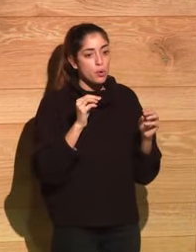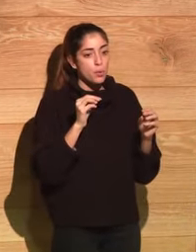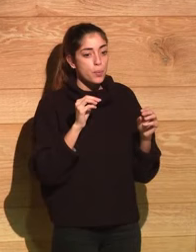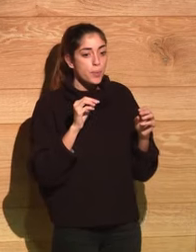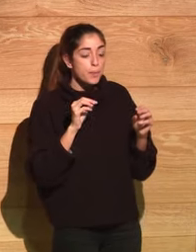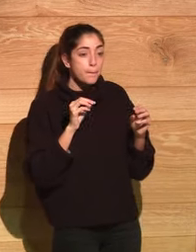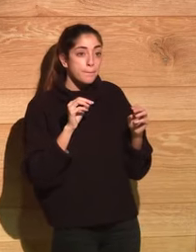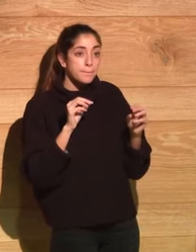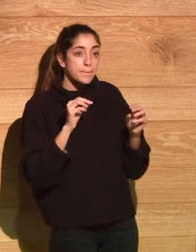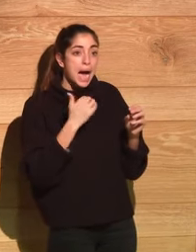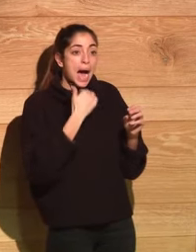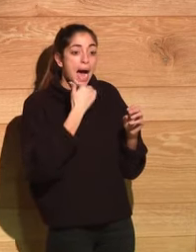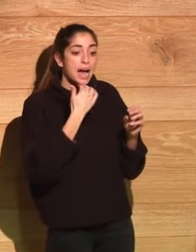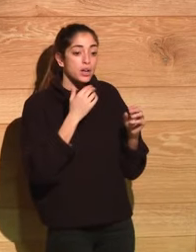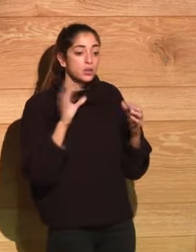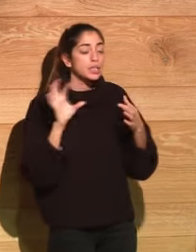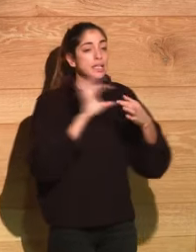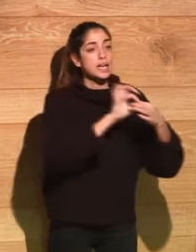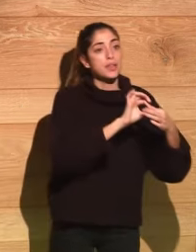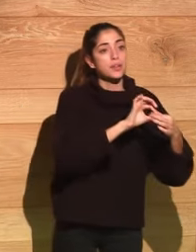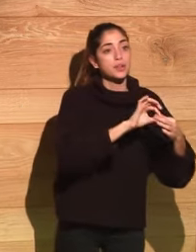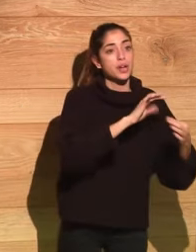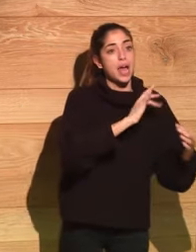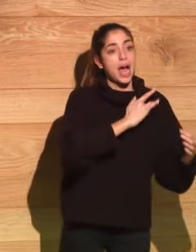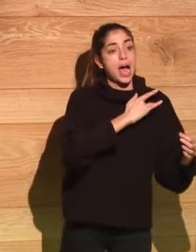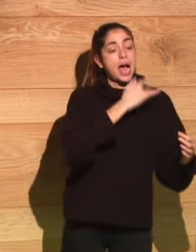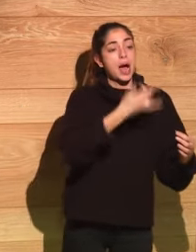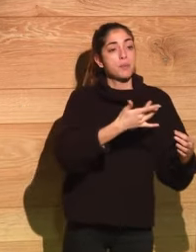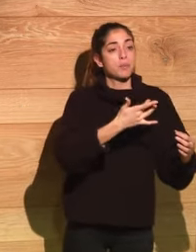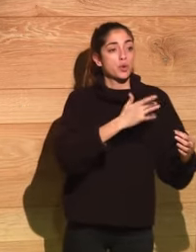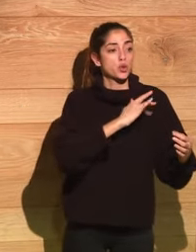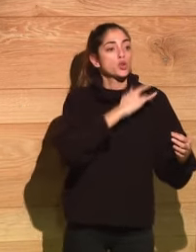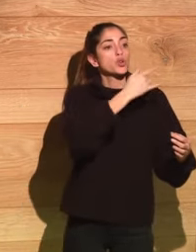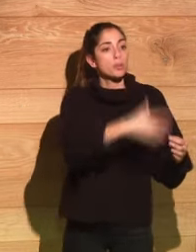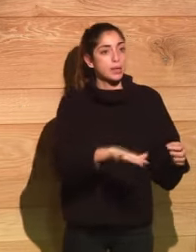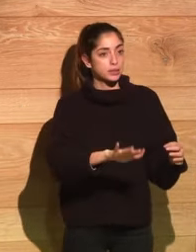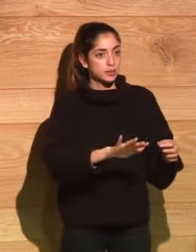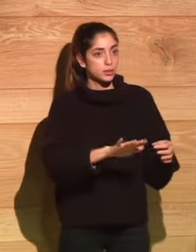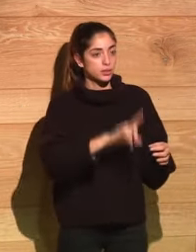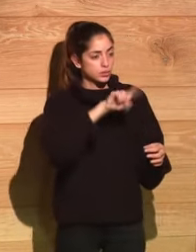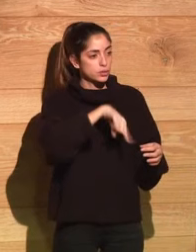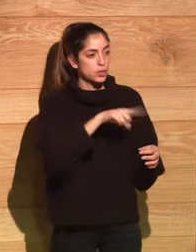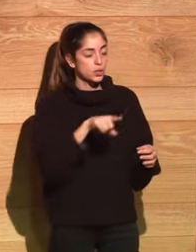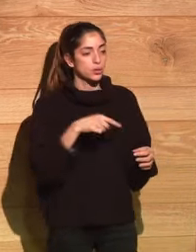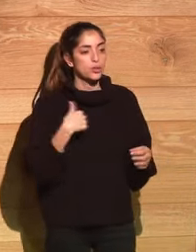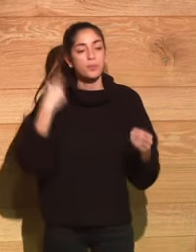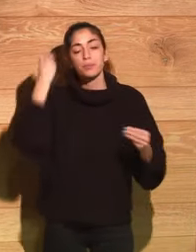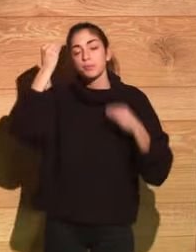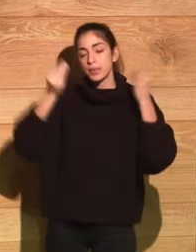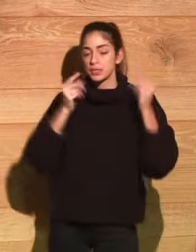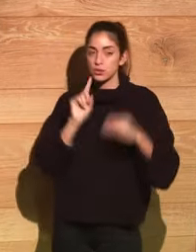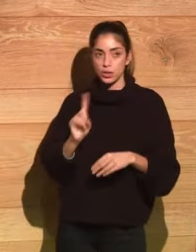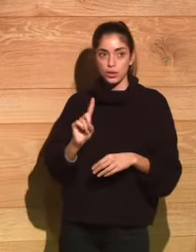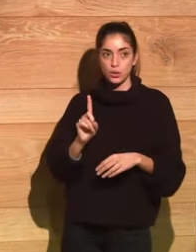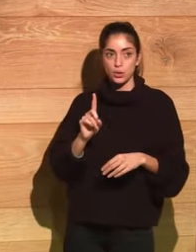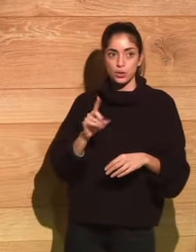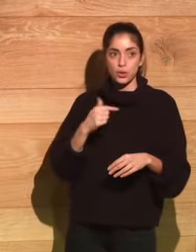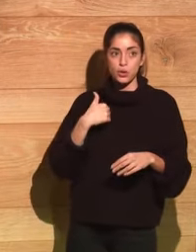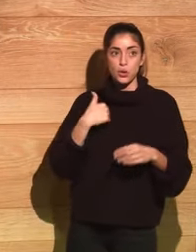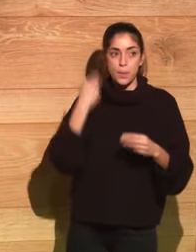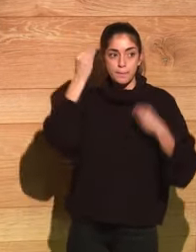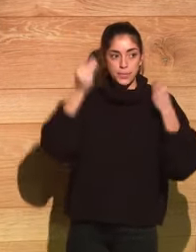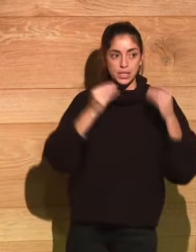romántico? No. O de... Ella creo que dice que sí, pero yo creo que no. Yo creo que sí es el amor,